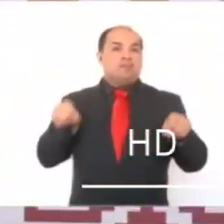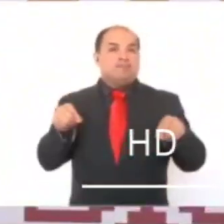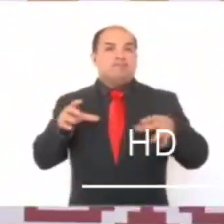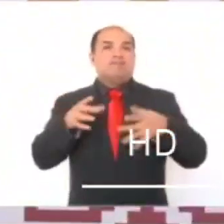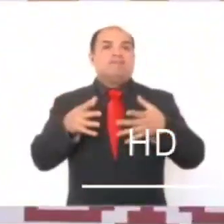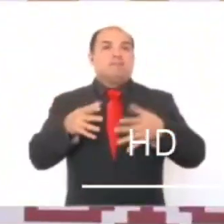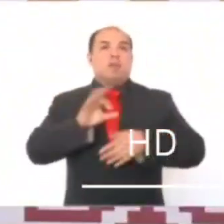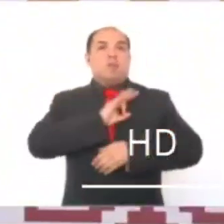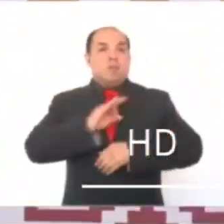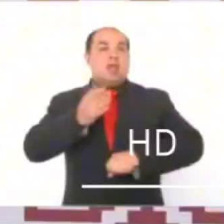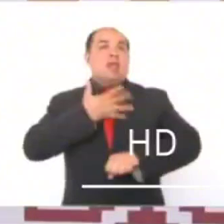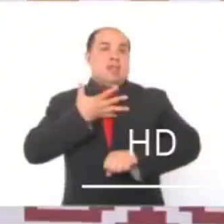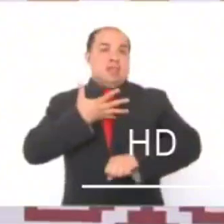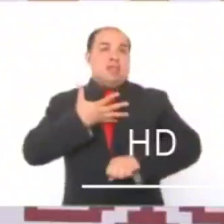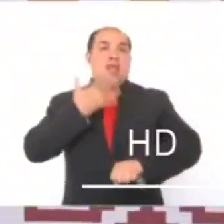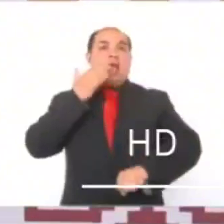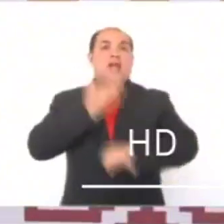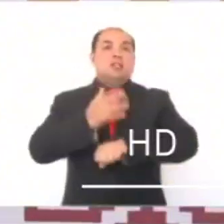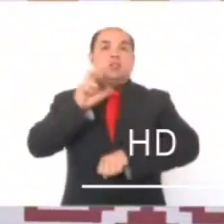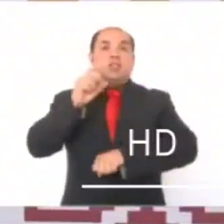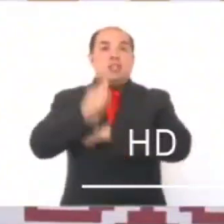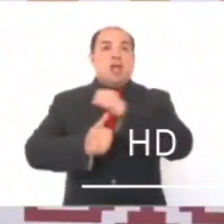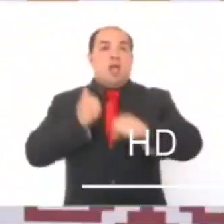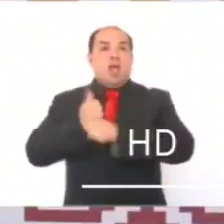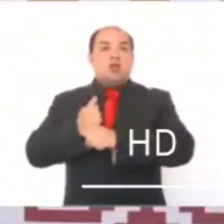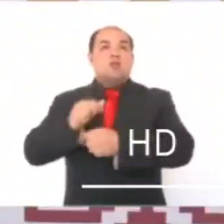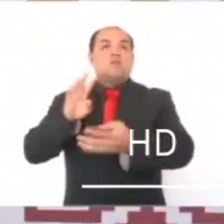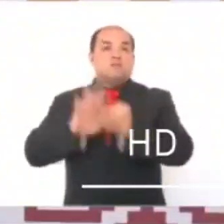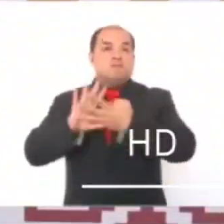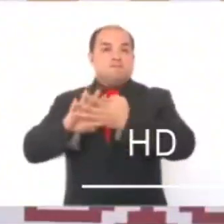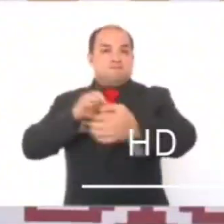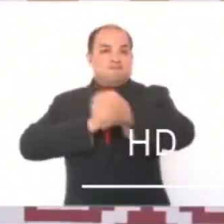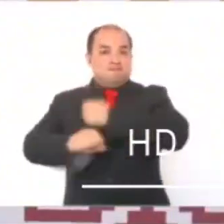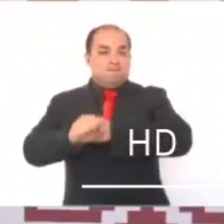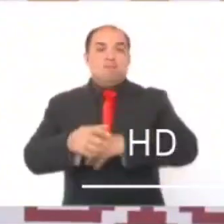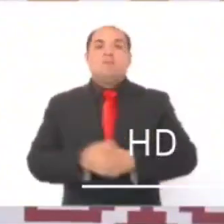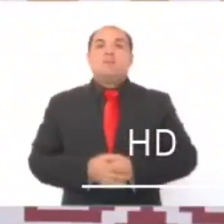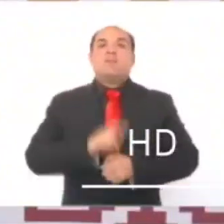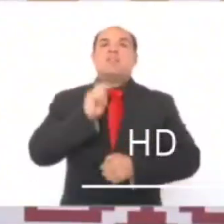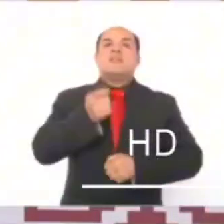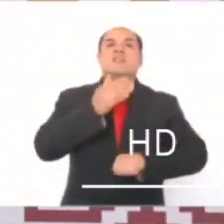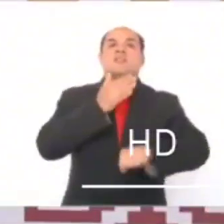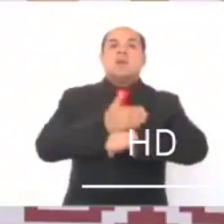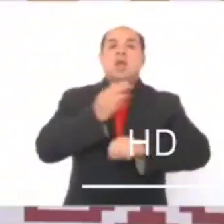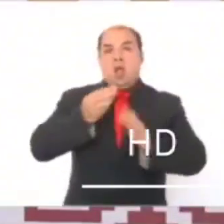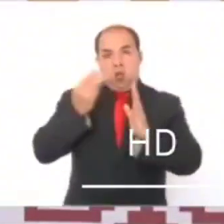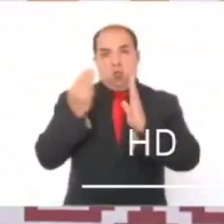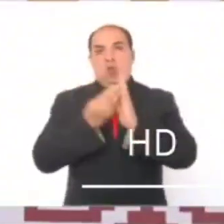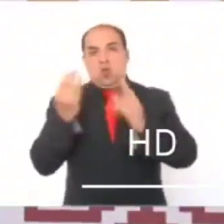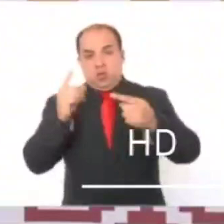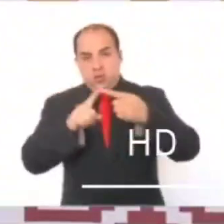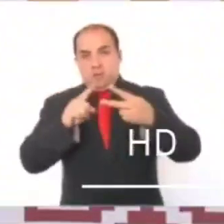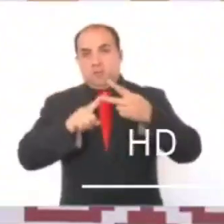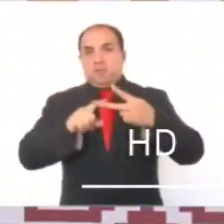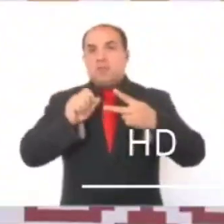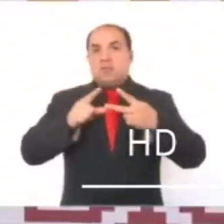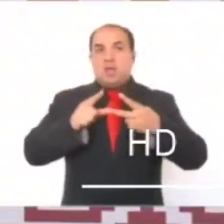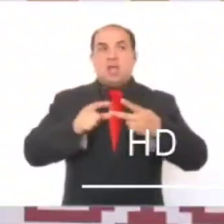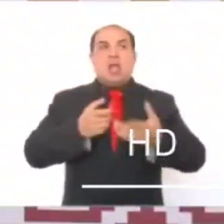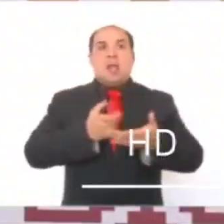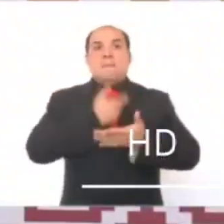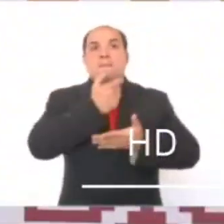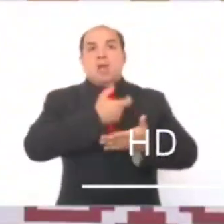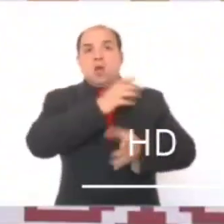30 años de prisión. La reforma incluye multas y reparación integral a través